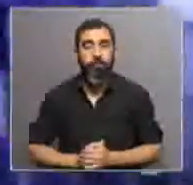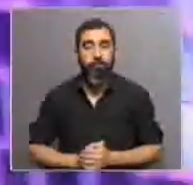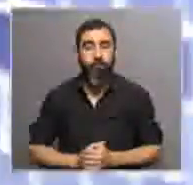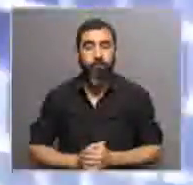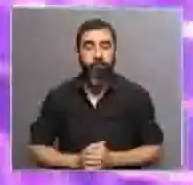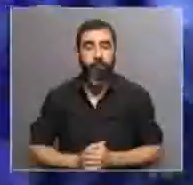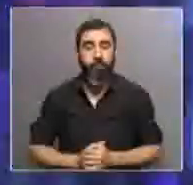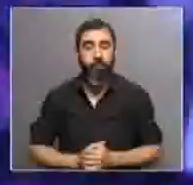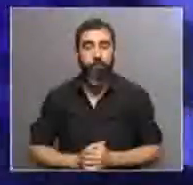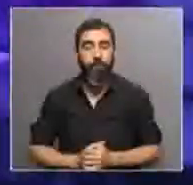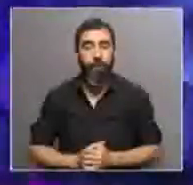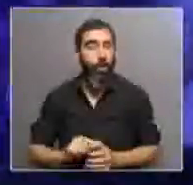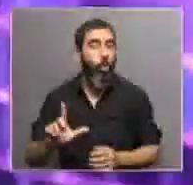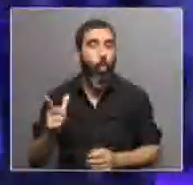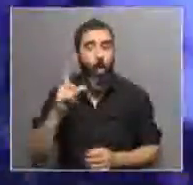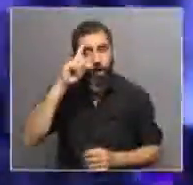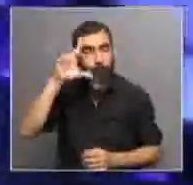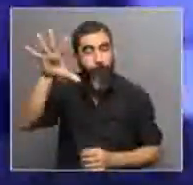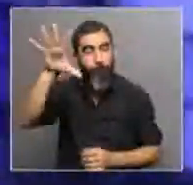No existe una memoria,